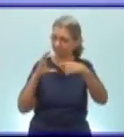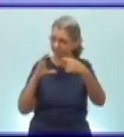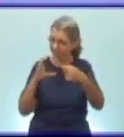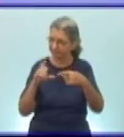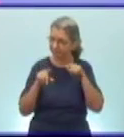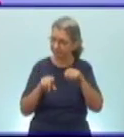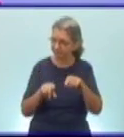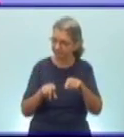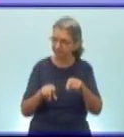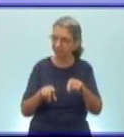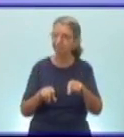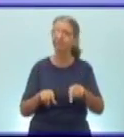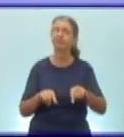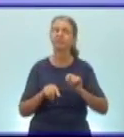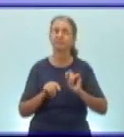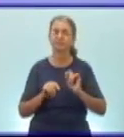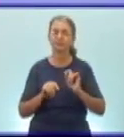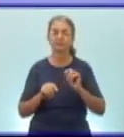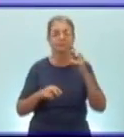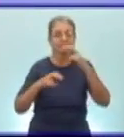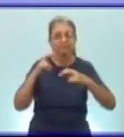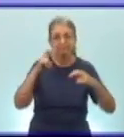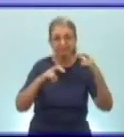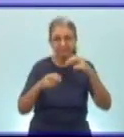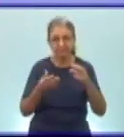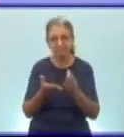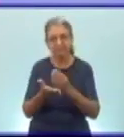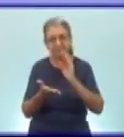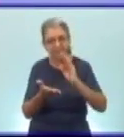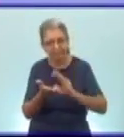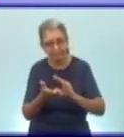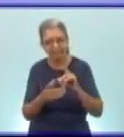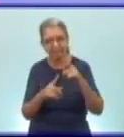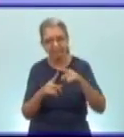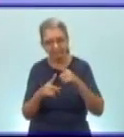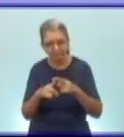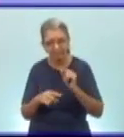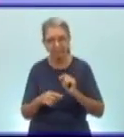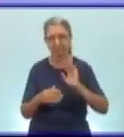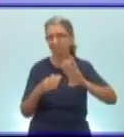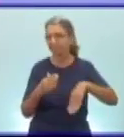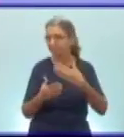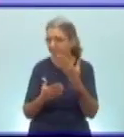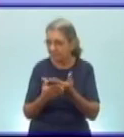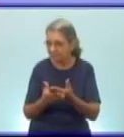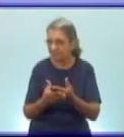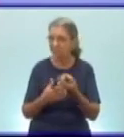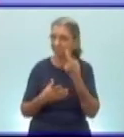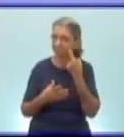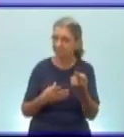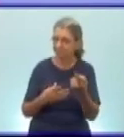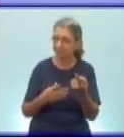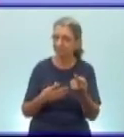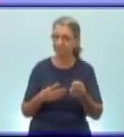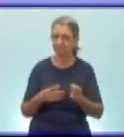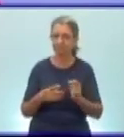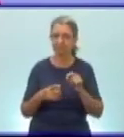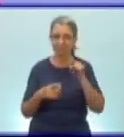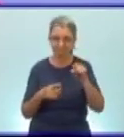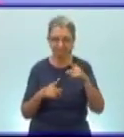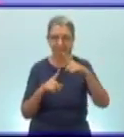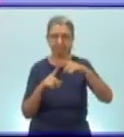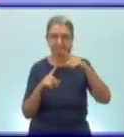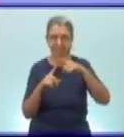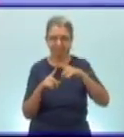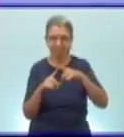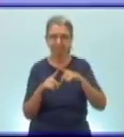la resonancia y con su investigación en el libro de texto. Yo les propongo entonces ahora ver ese estudio independiente que ustedes también